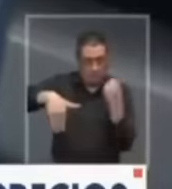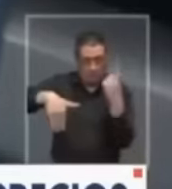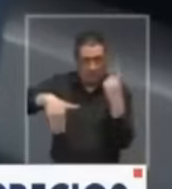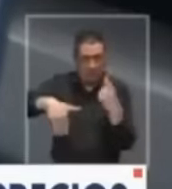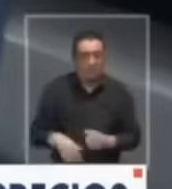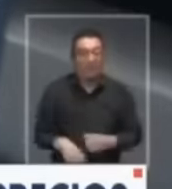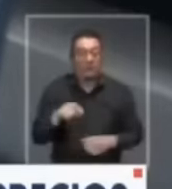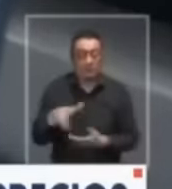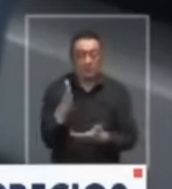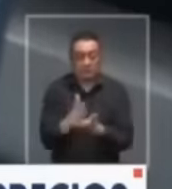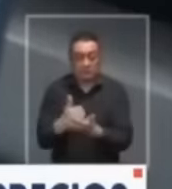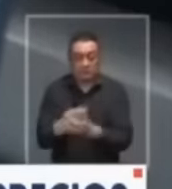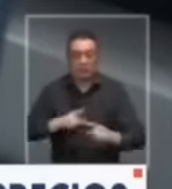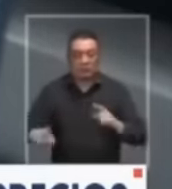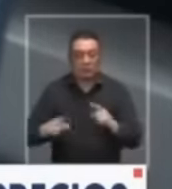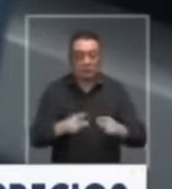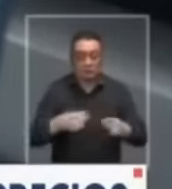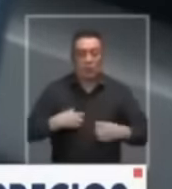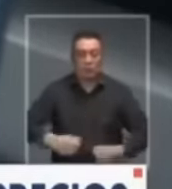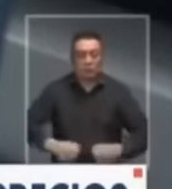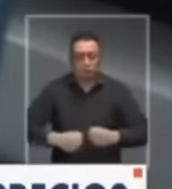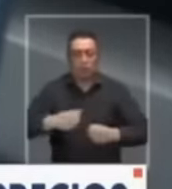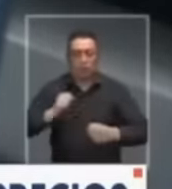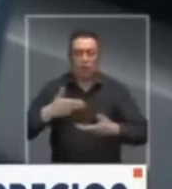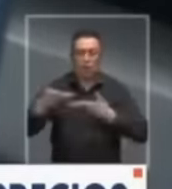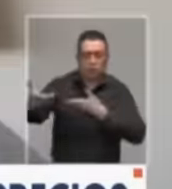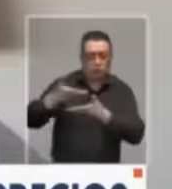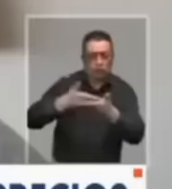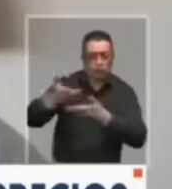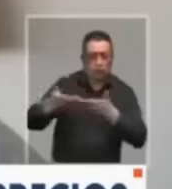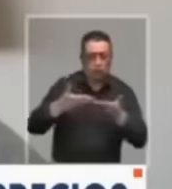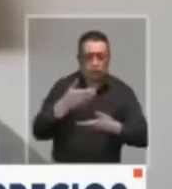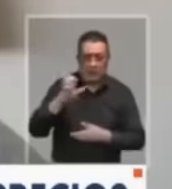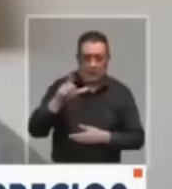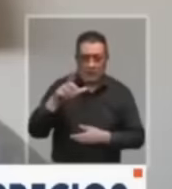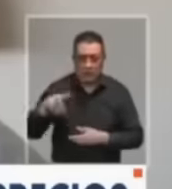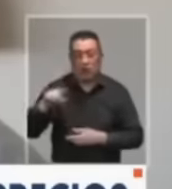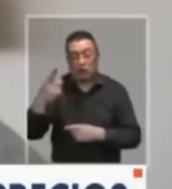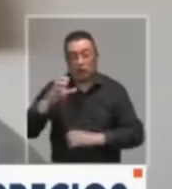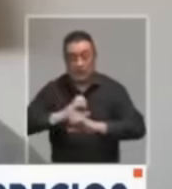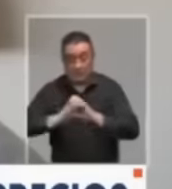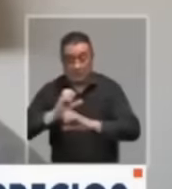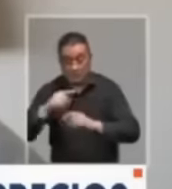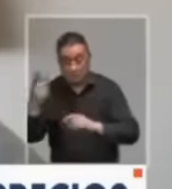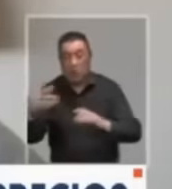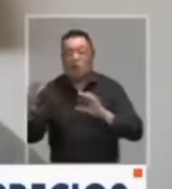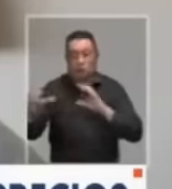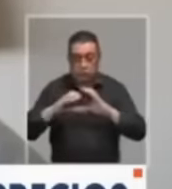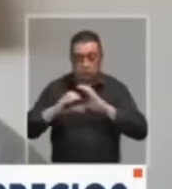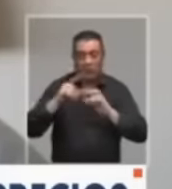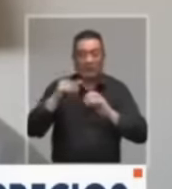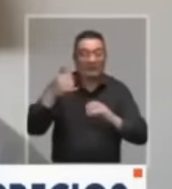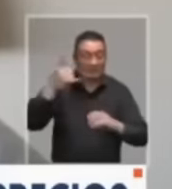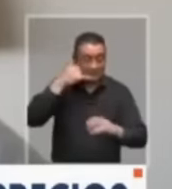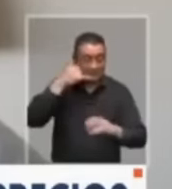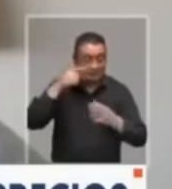razones estratégicas como operacionales, con la capacidad y la buena relación que ha tenido Elon Musk y su otra empresa, Starlink, de comunicación satelital,